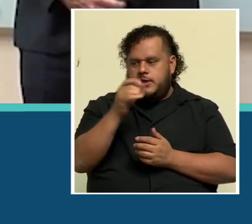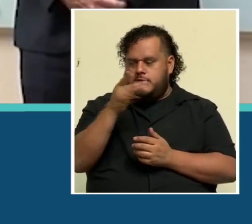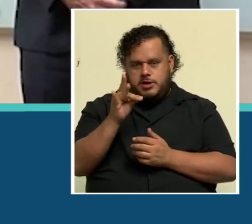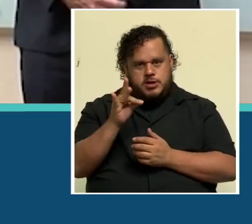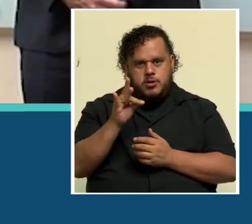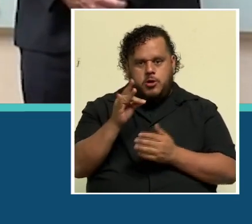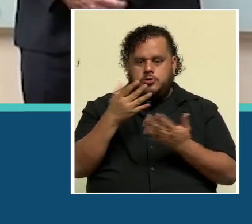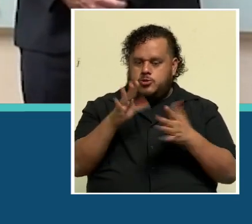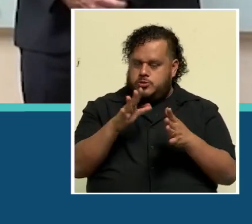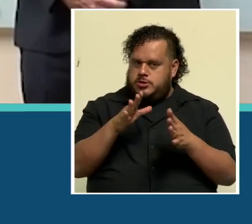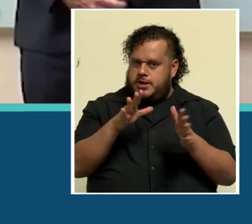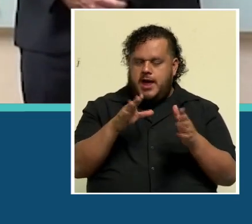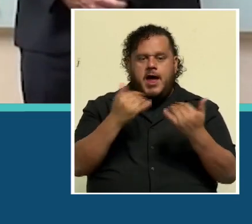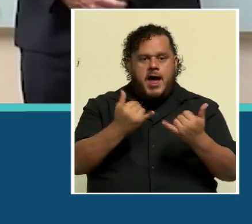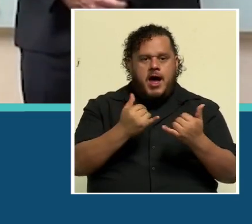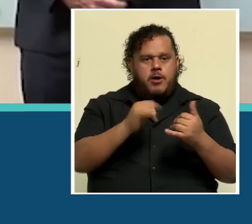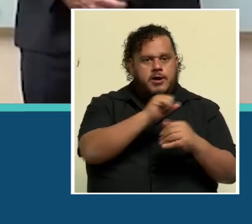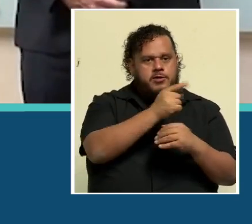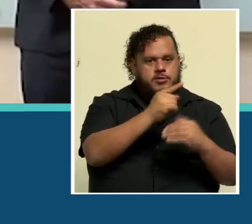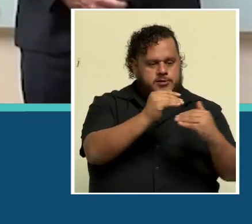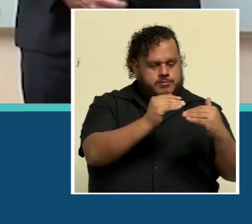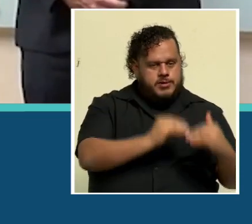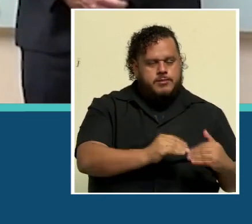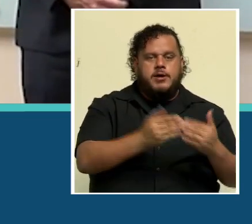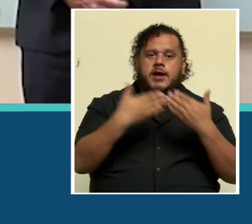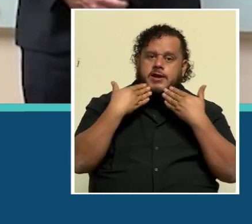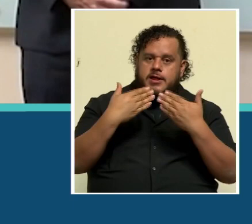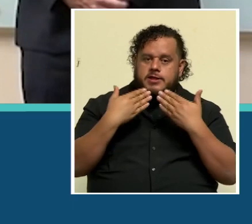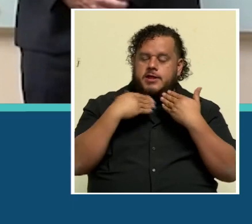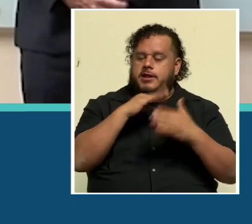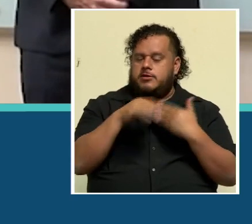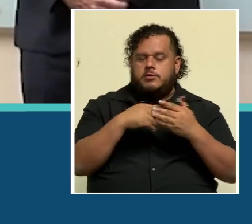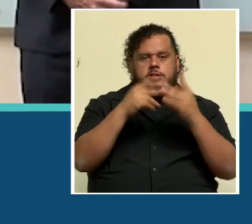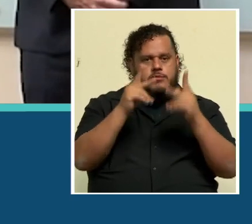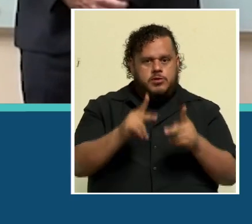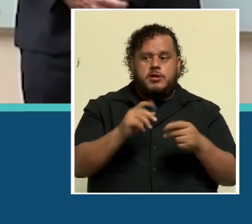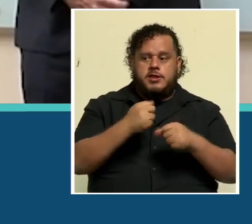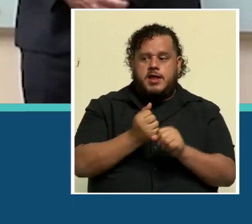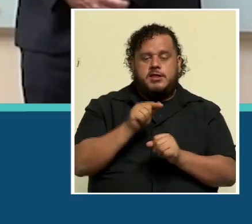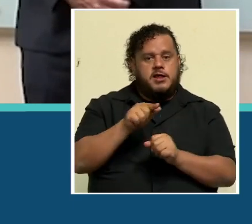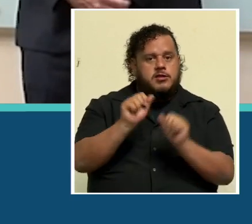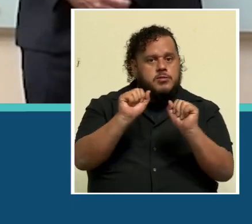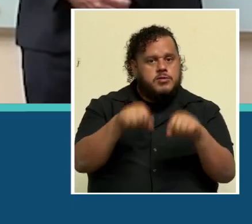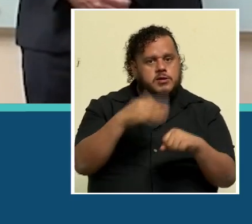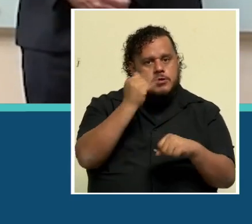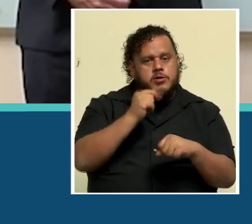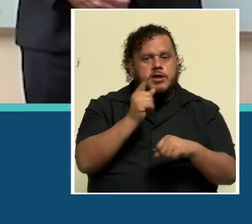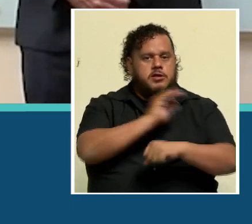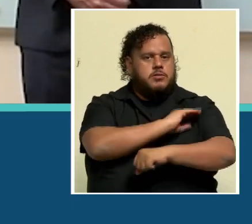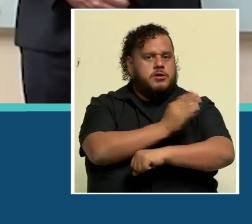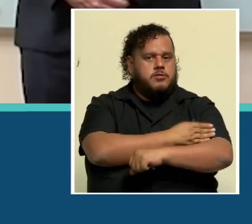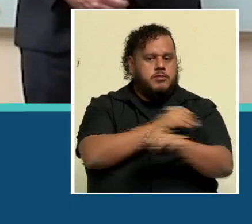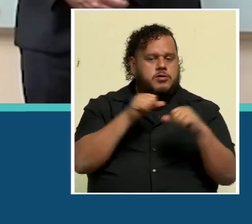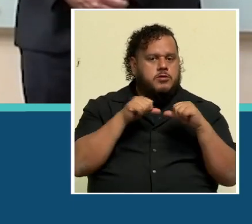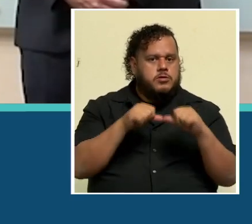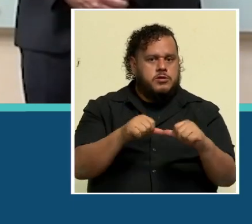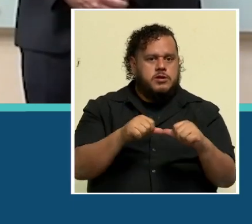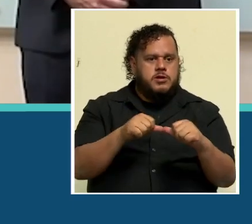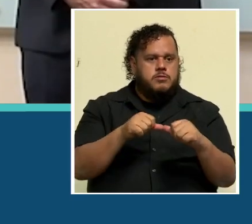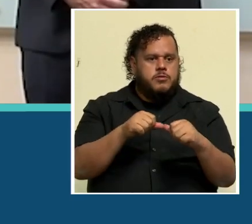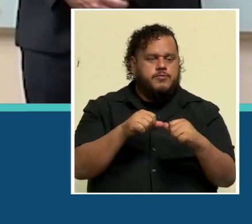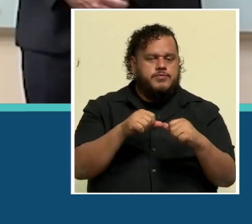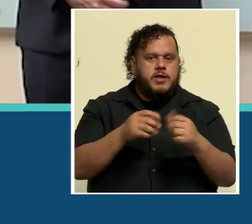cobertura muy importante. Agradecer a todas las personas que han hecho esto posible, porque ha sido un esfuerzo continuo desde